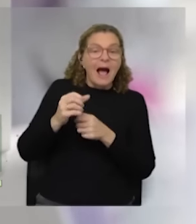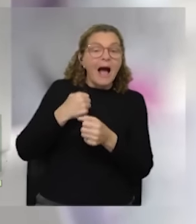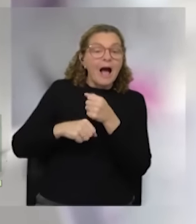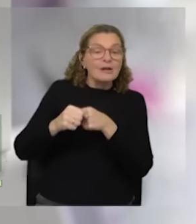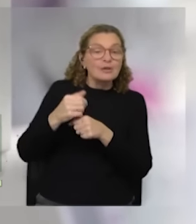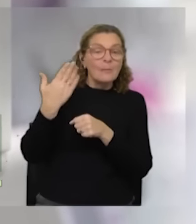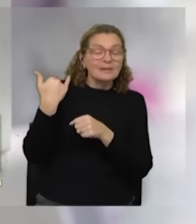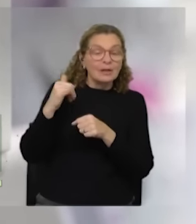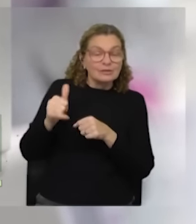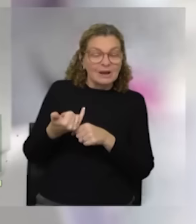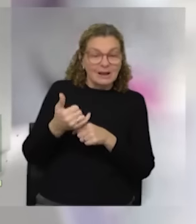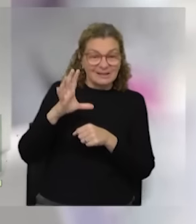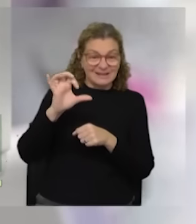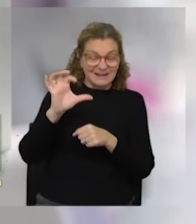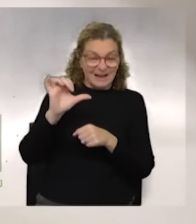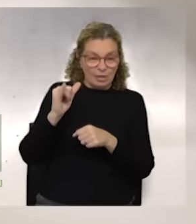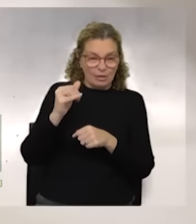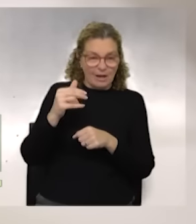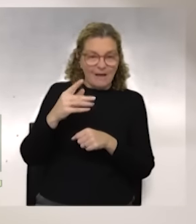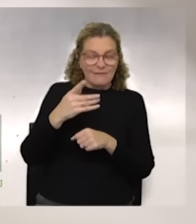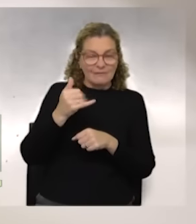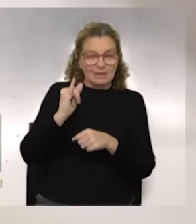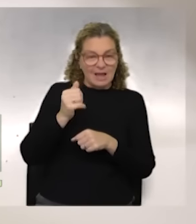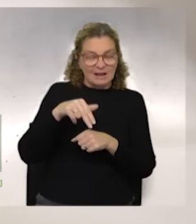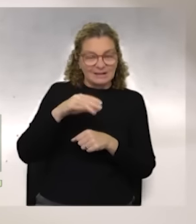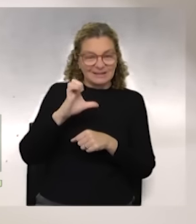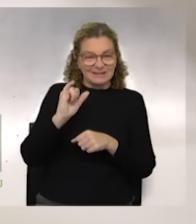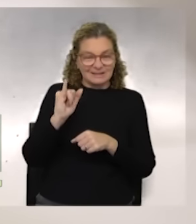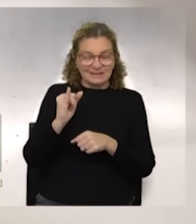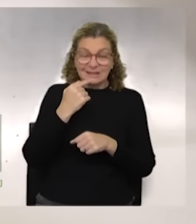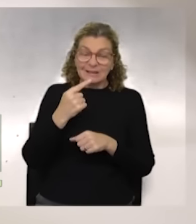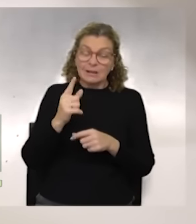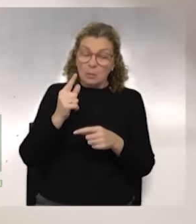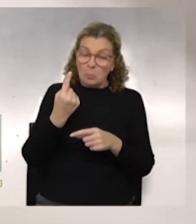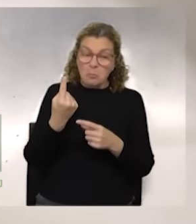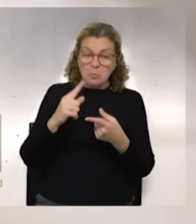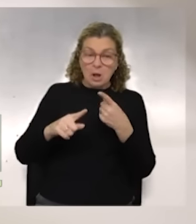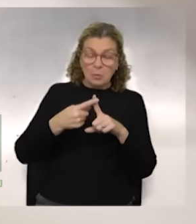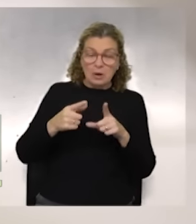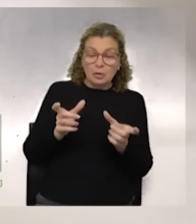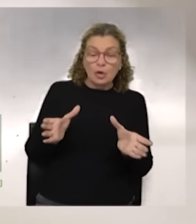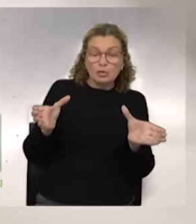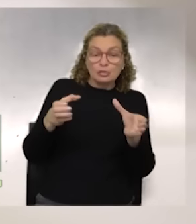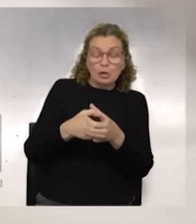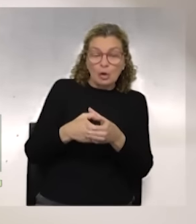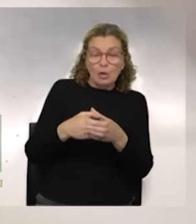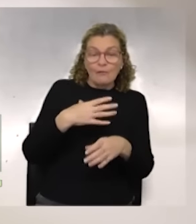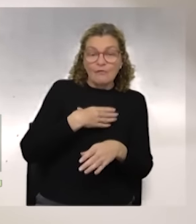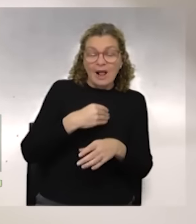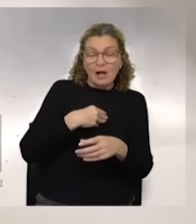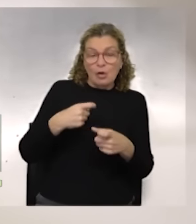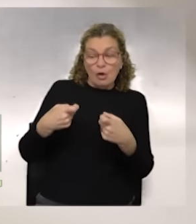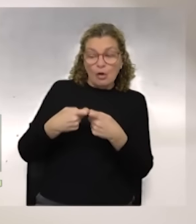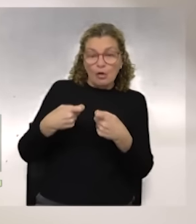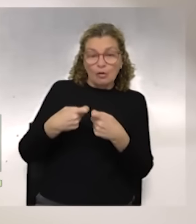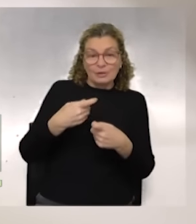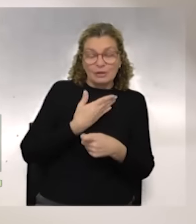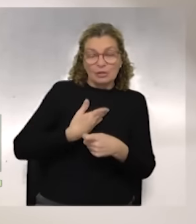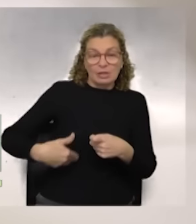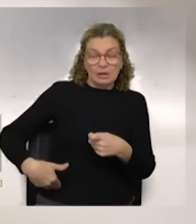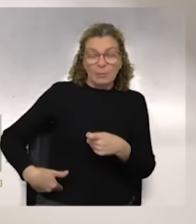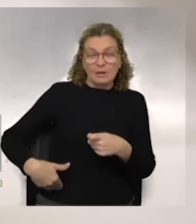según la senadora nacionalista Graciela vianchi en un momento hubo un acuerdo de la coalición de gobierno para votar antes de fines de abril pero la